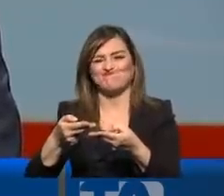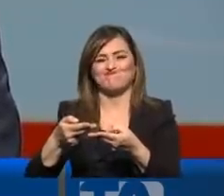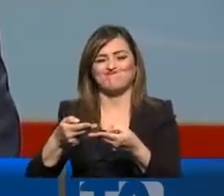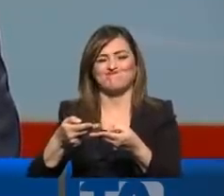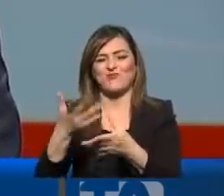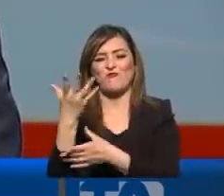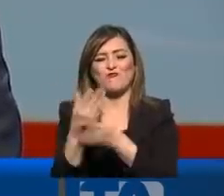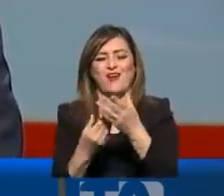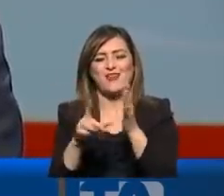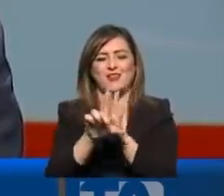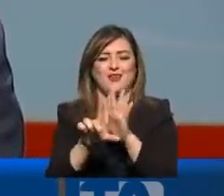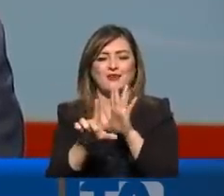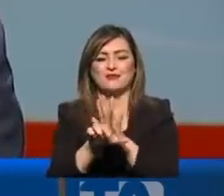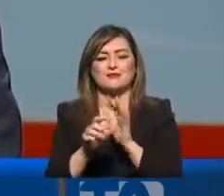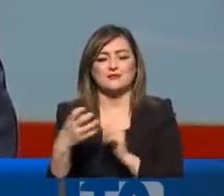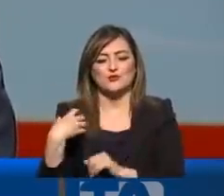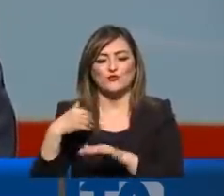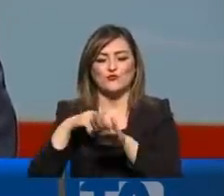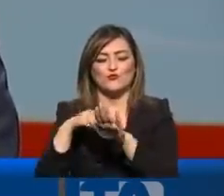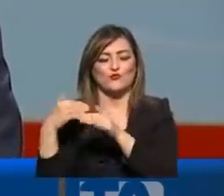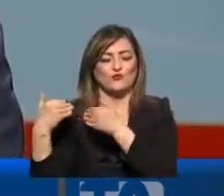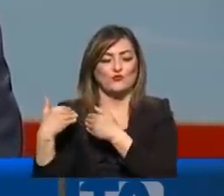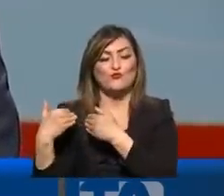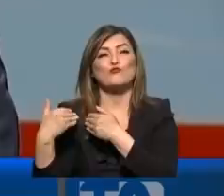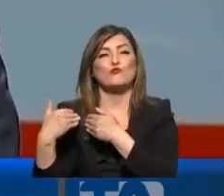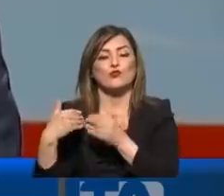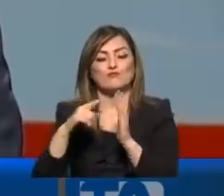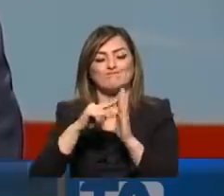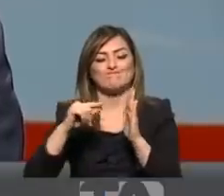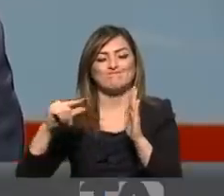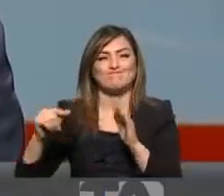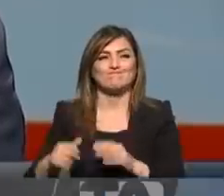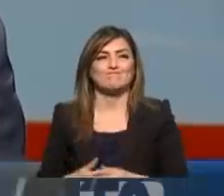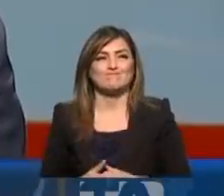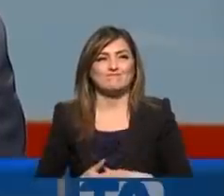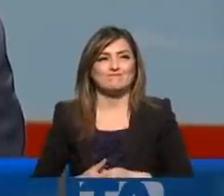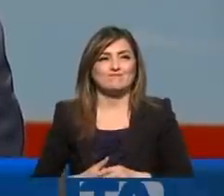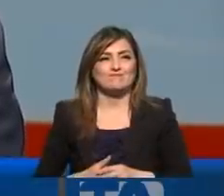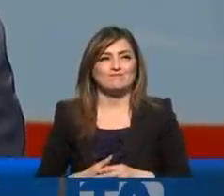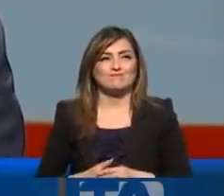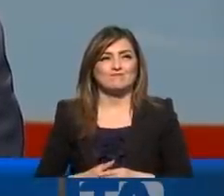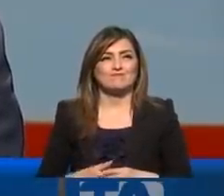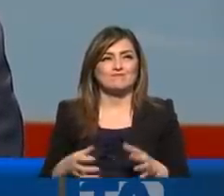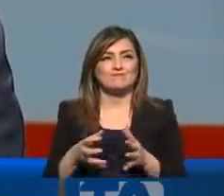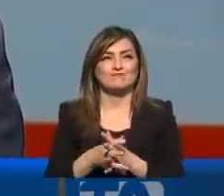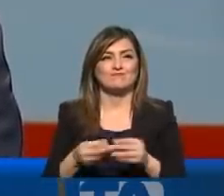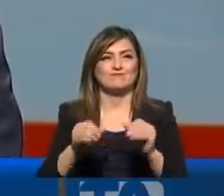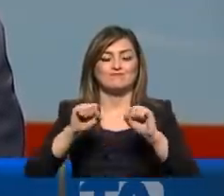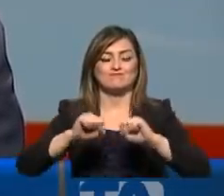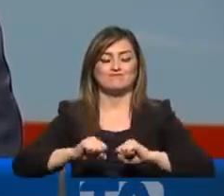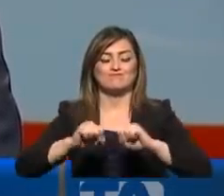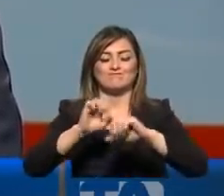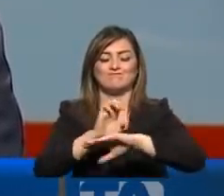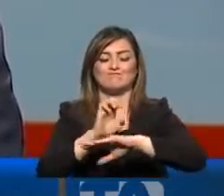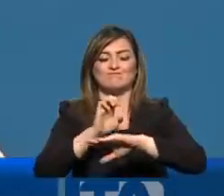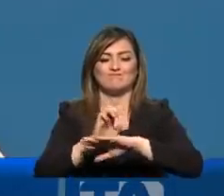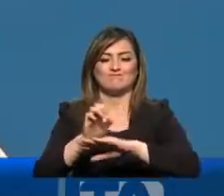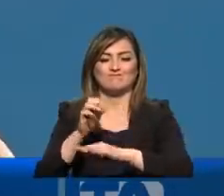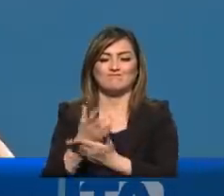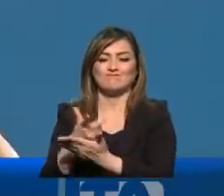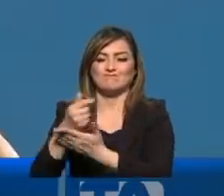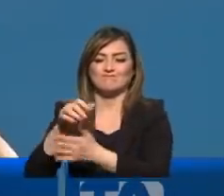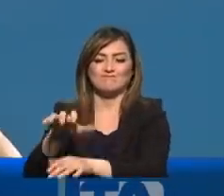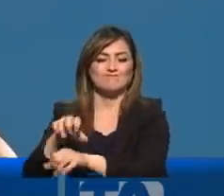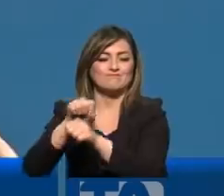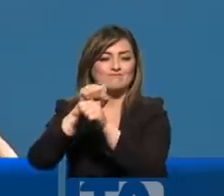unas garantías tanto de responsabilidad como financieras, que se tendrán que solucionar para que Ecuador pueda contar con esa vacuna. En